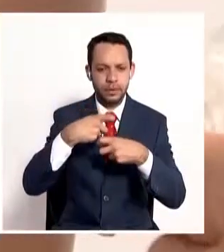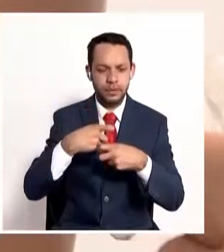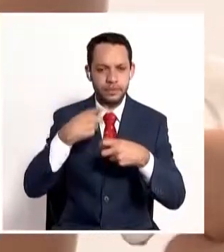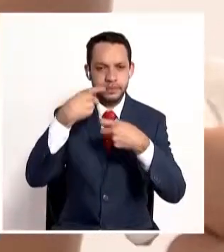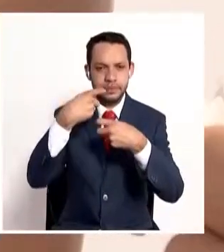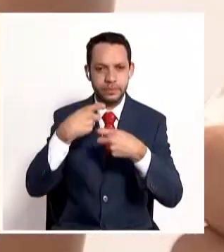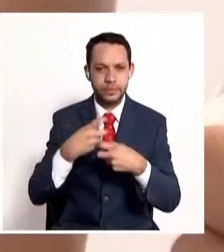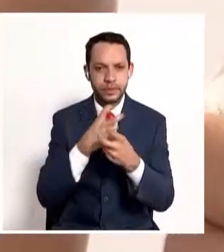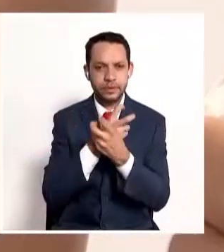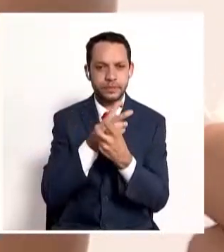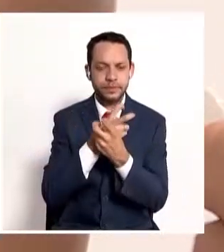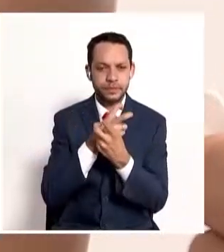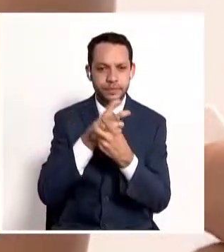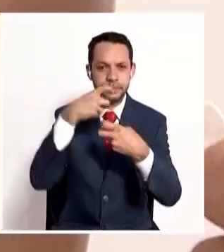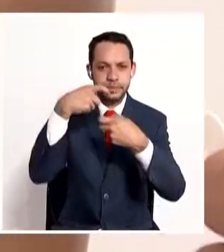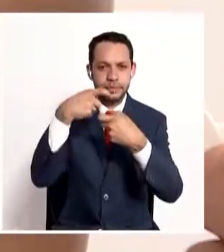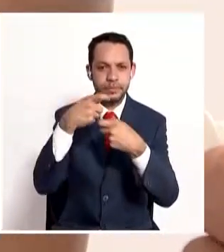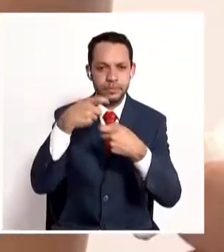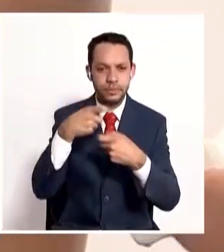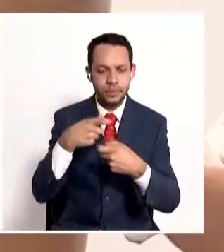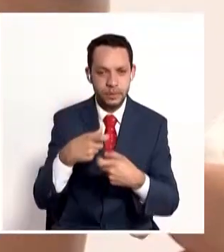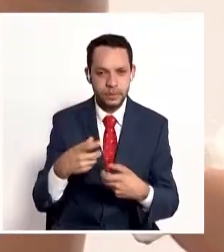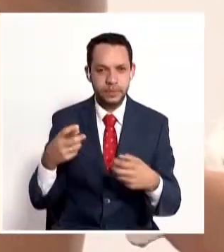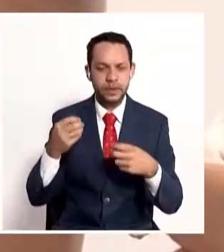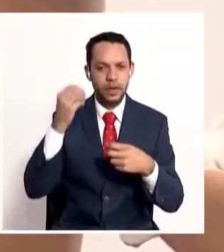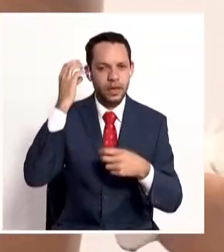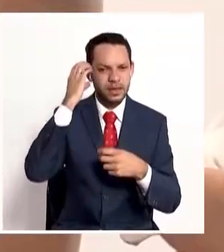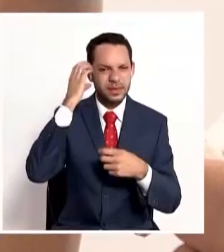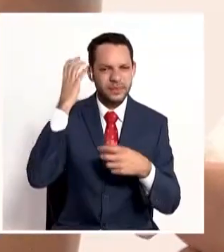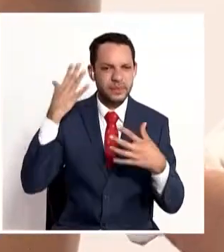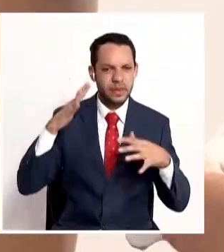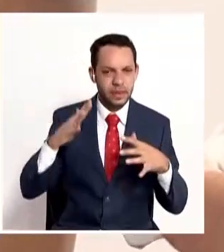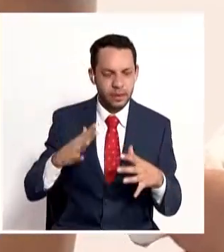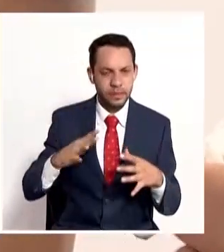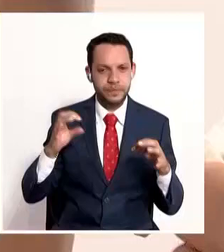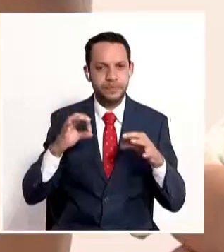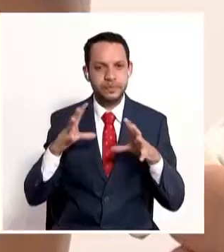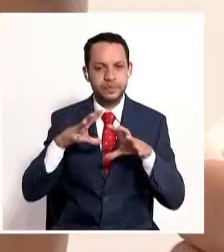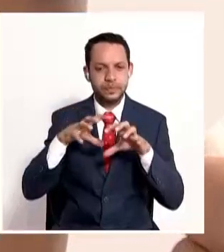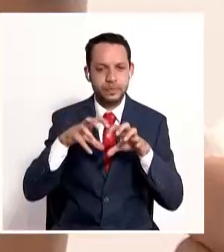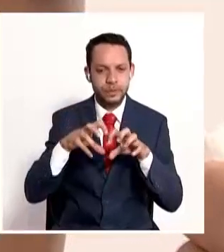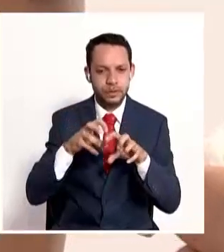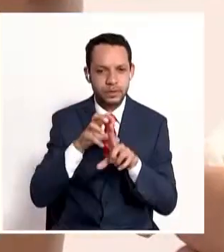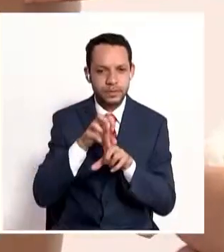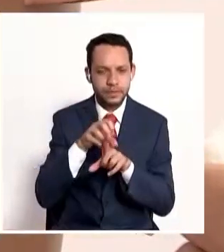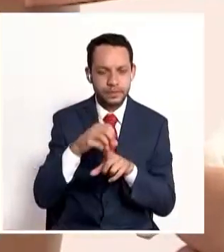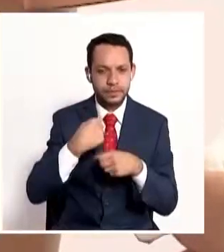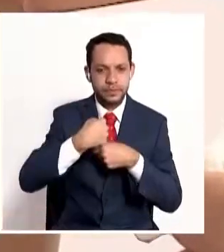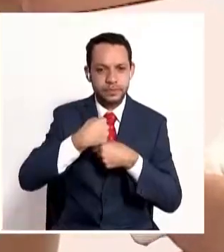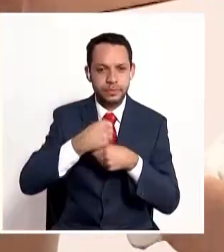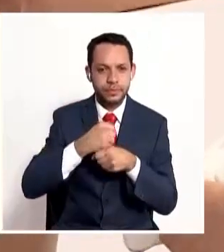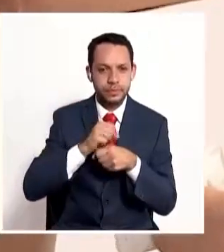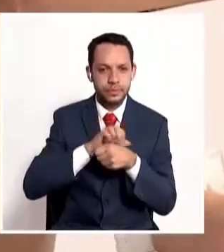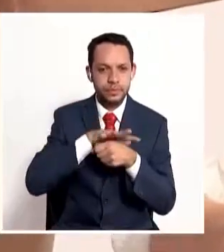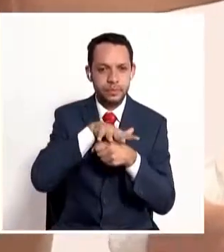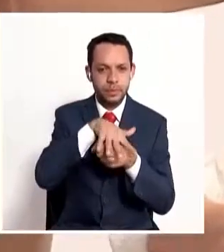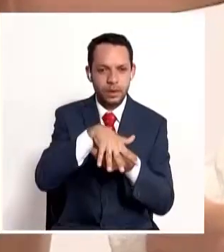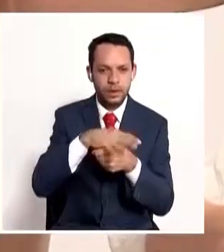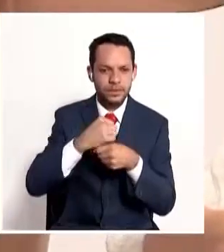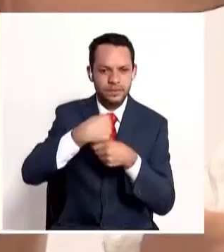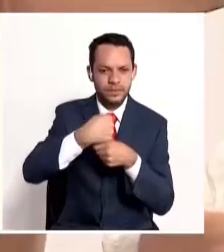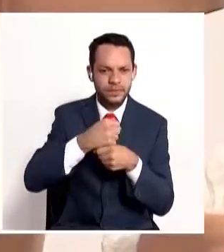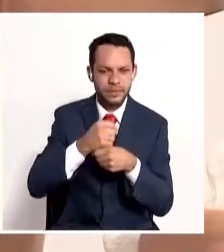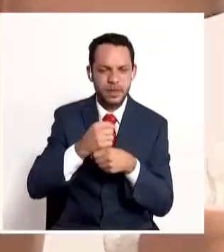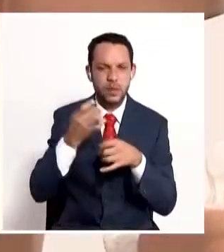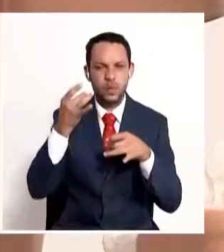deformidades o patologías llámese ne hernias o desgaste y empezamos a machacar estos nervios y hay